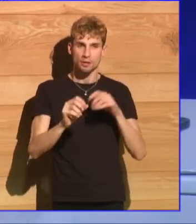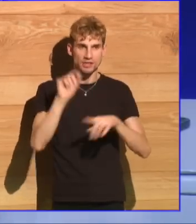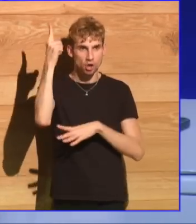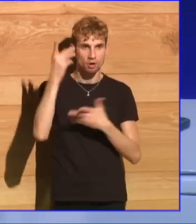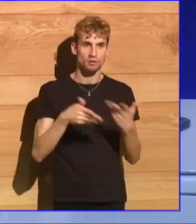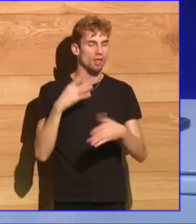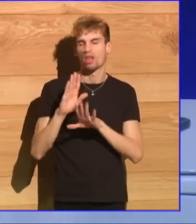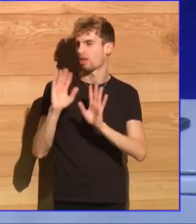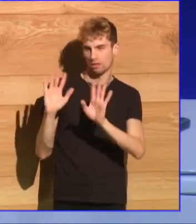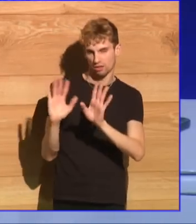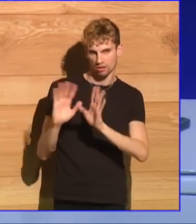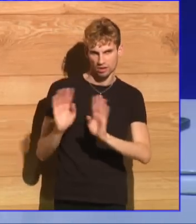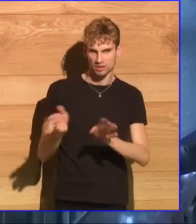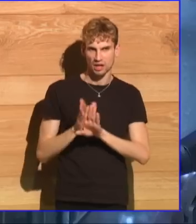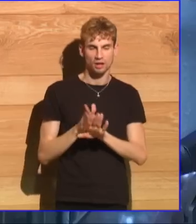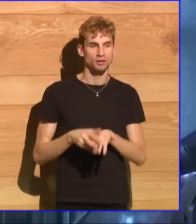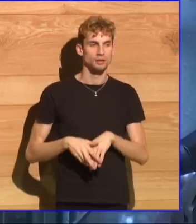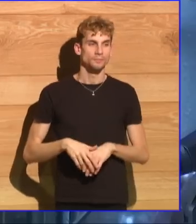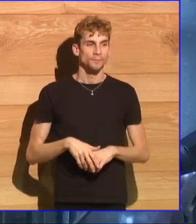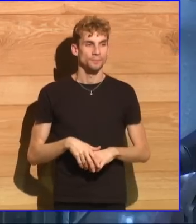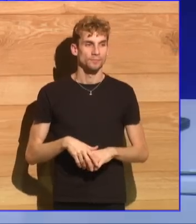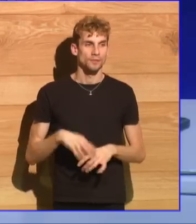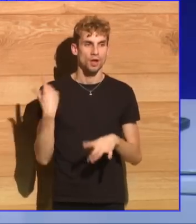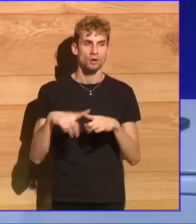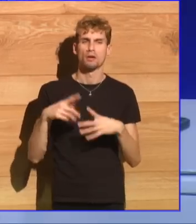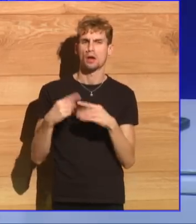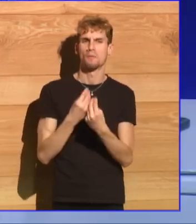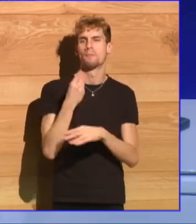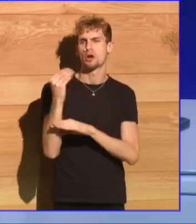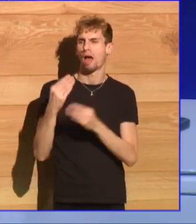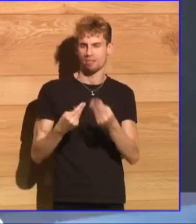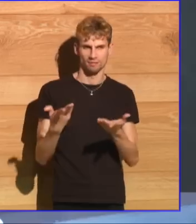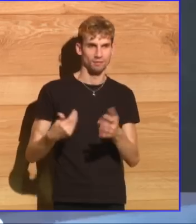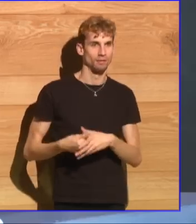tal. Déjate de rollo, ya no... ¡Dame lo mío! Haznos cosas con muñecos. Y